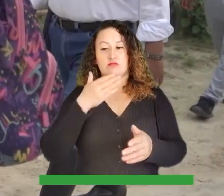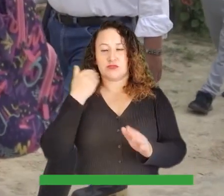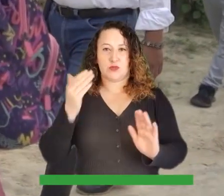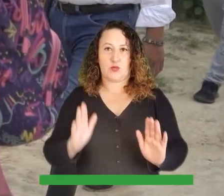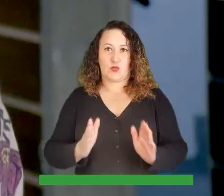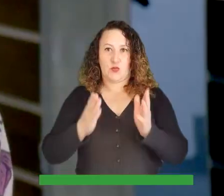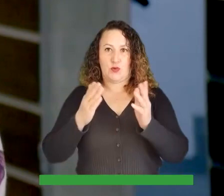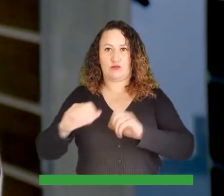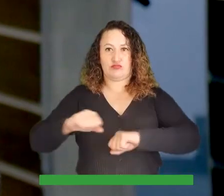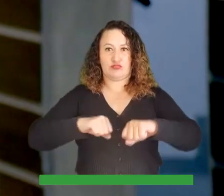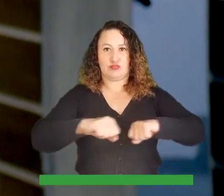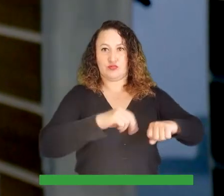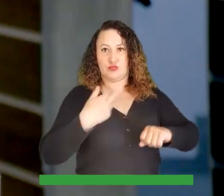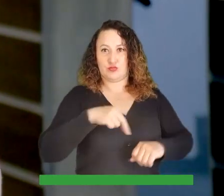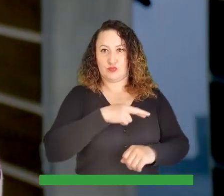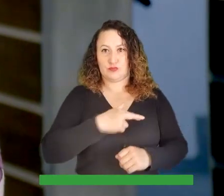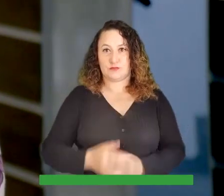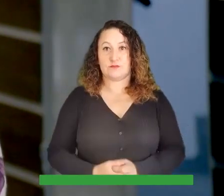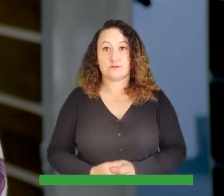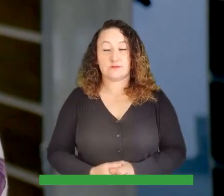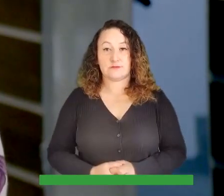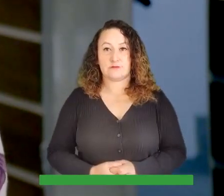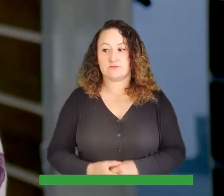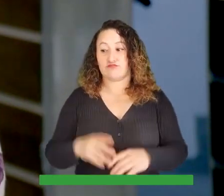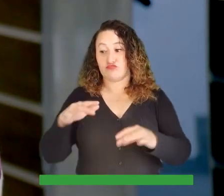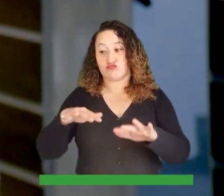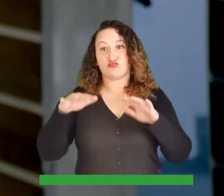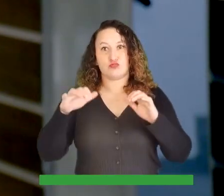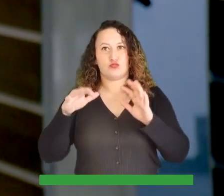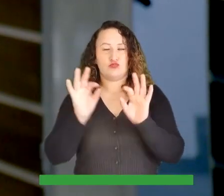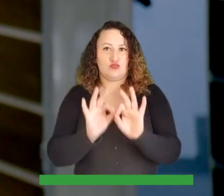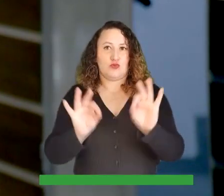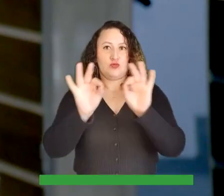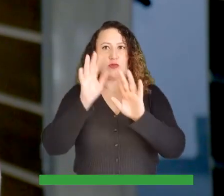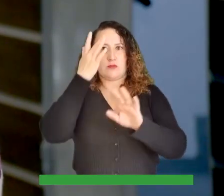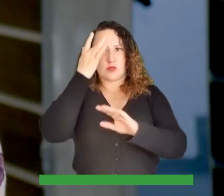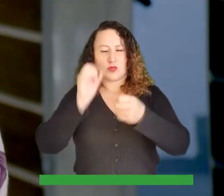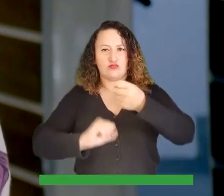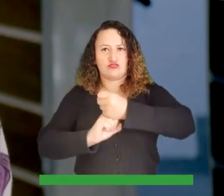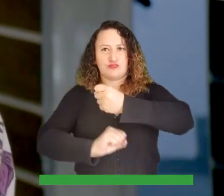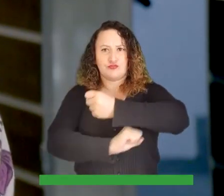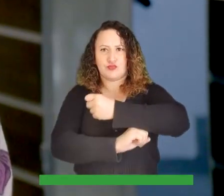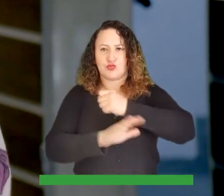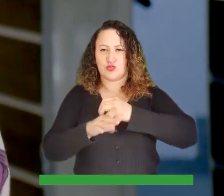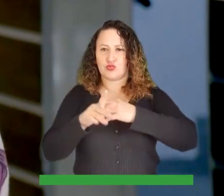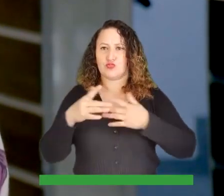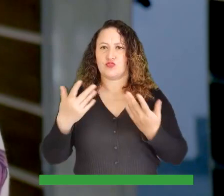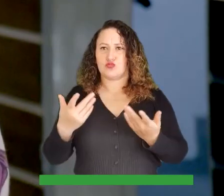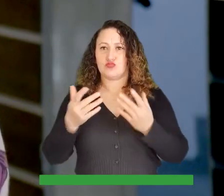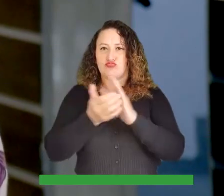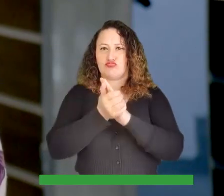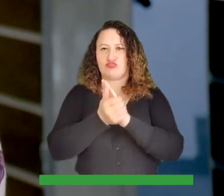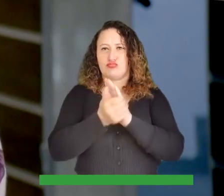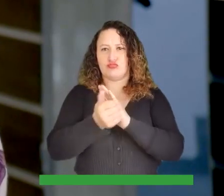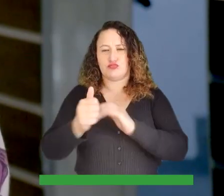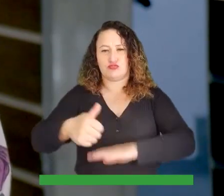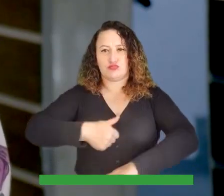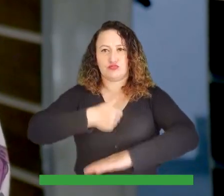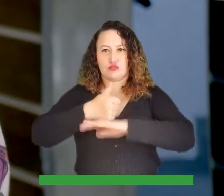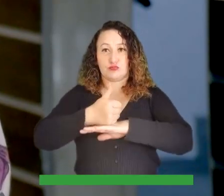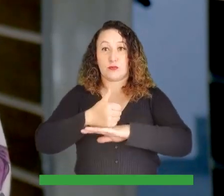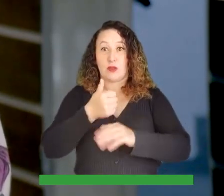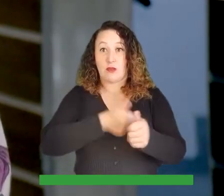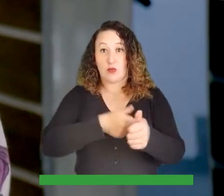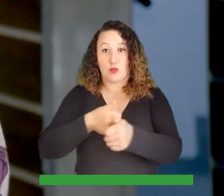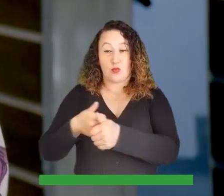nuestra gestión. Este evento es muy importante ya que genera espacios de fortalecimiento para las habilidades gerenciales